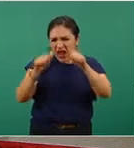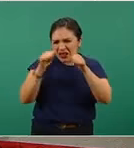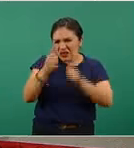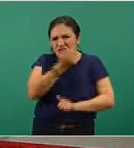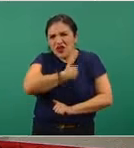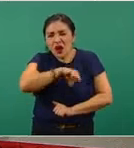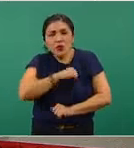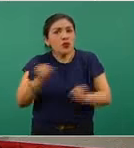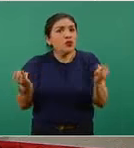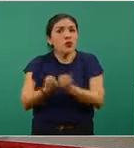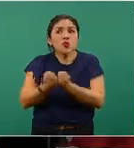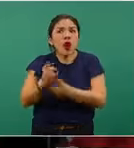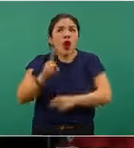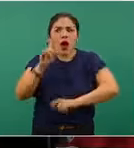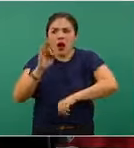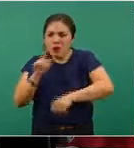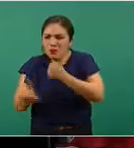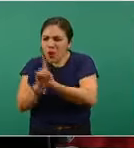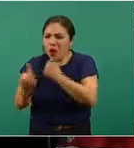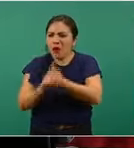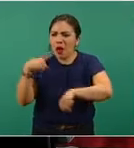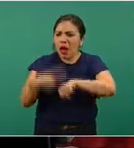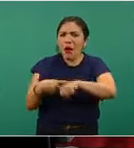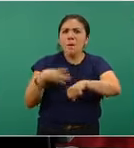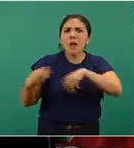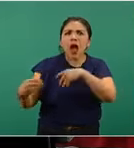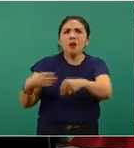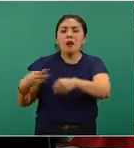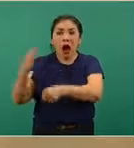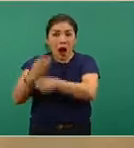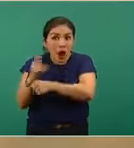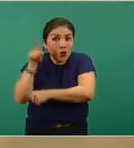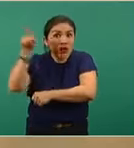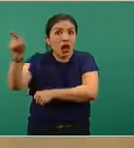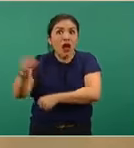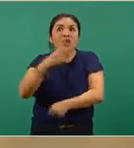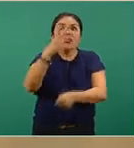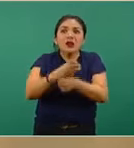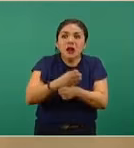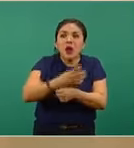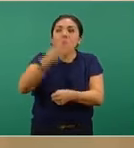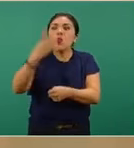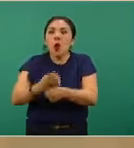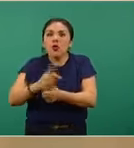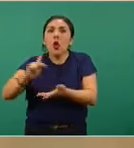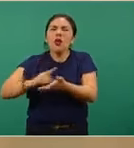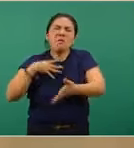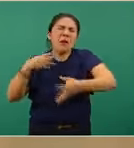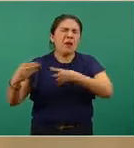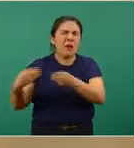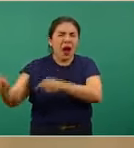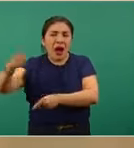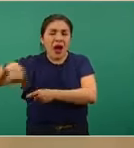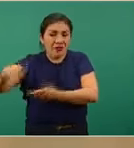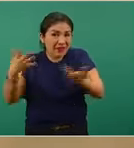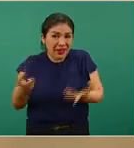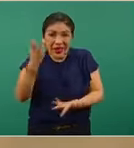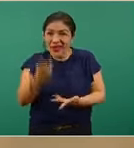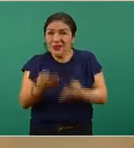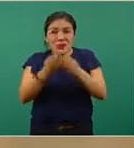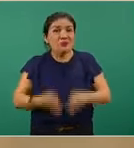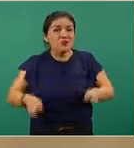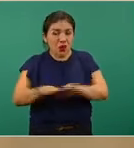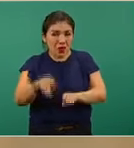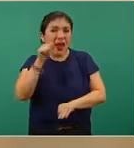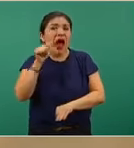han podido parar la epidemia. Ahora mismo están en las terceras y cuartas olas. Entonces, ¿por qué lo decimos? Porque es muy importante.